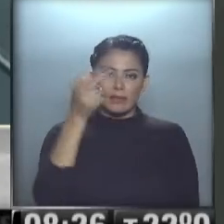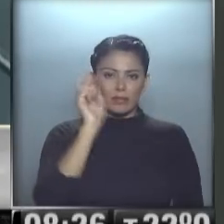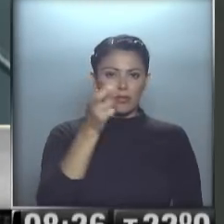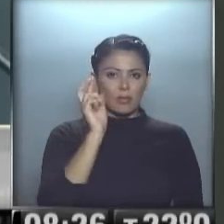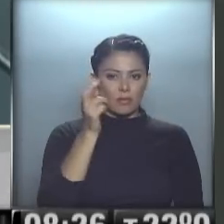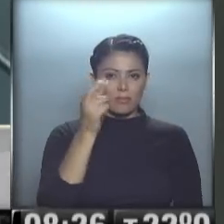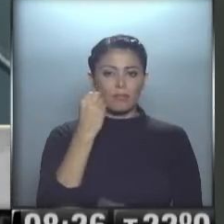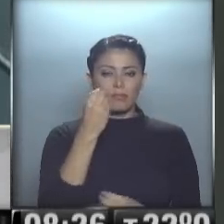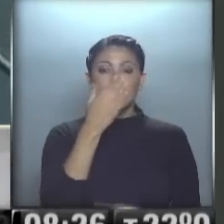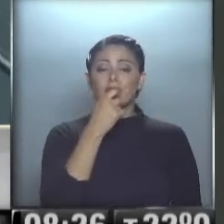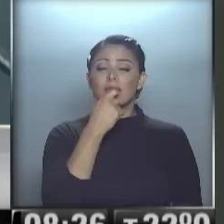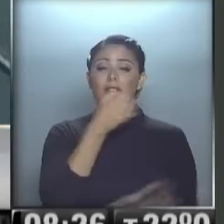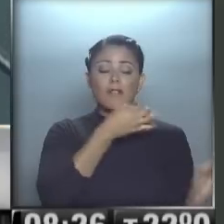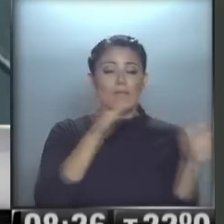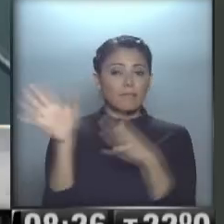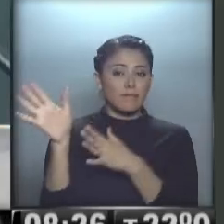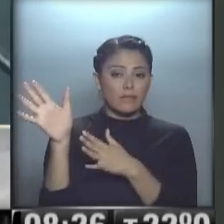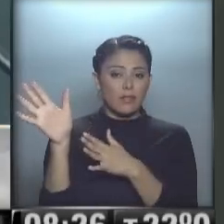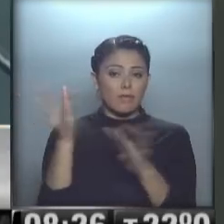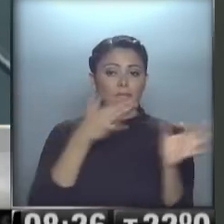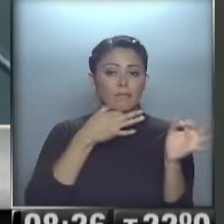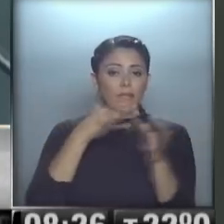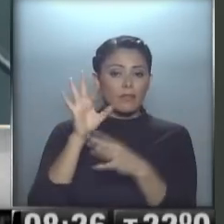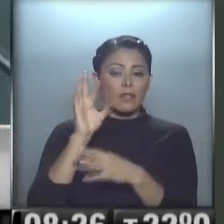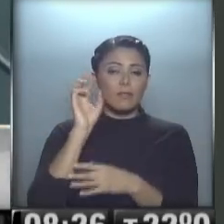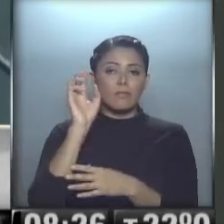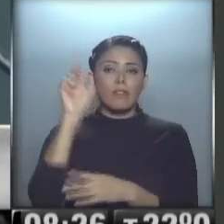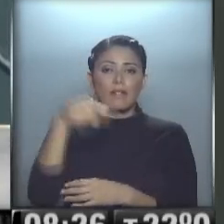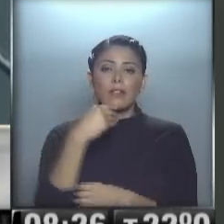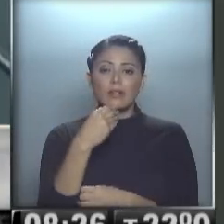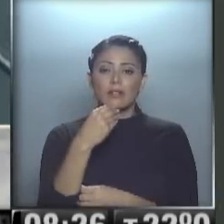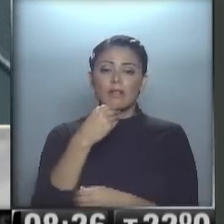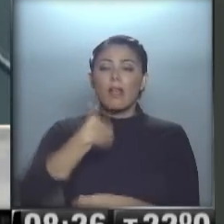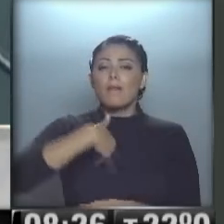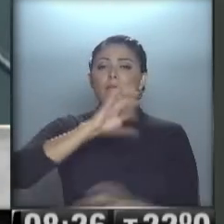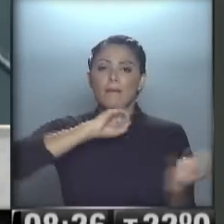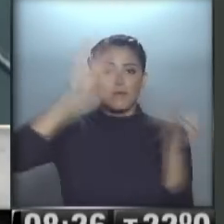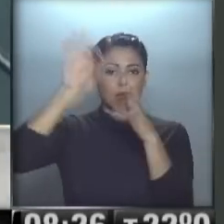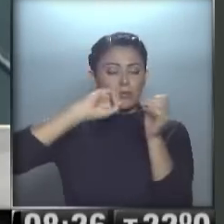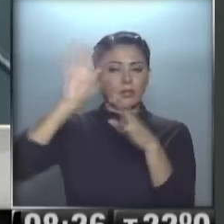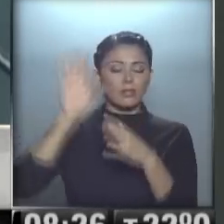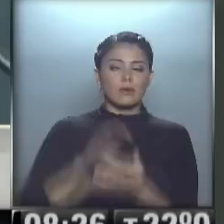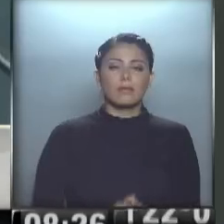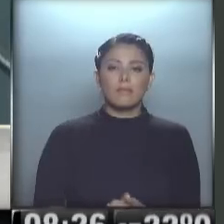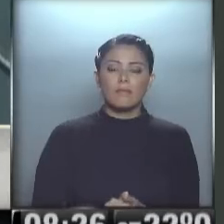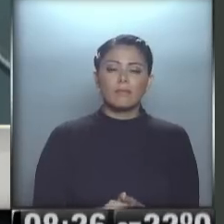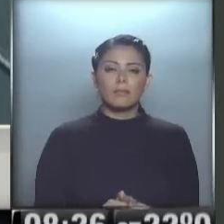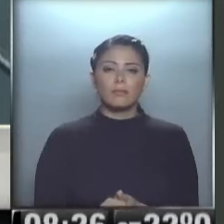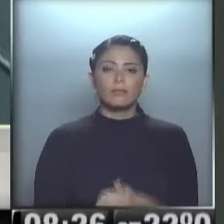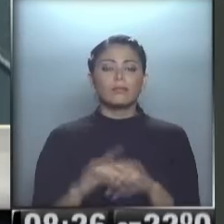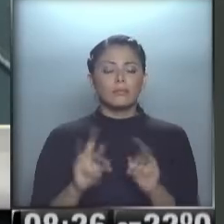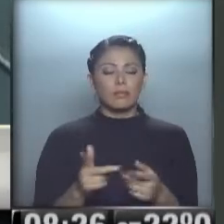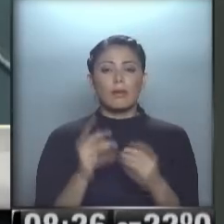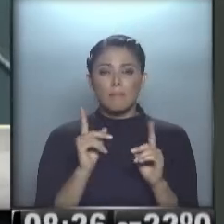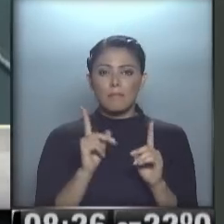consecuencia de la liquidación de Divisas provenientes de un mayor volumen de exportaciones y en virtud de esa